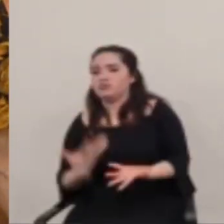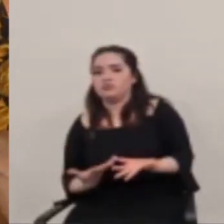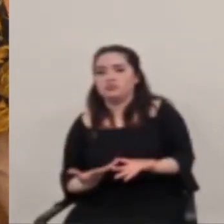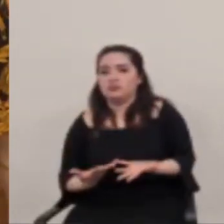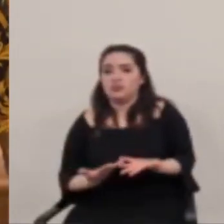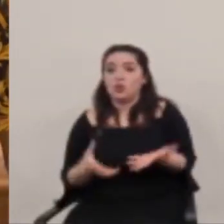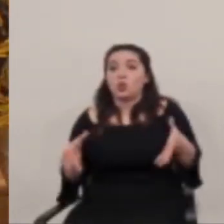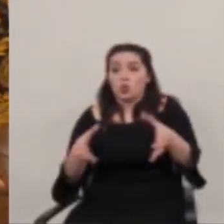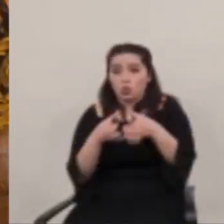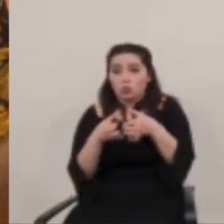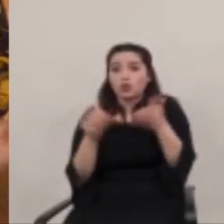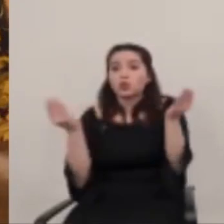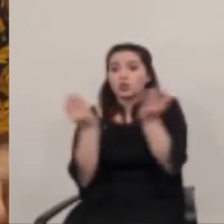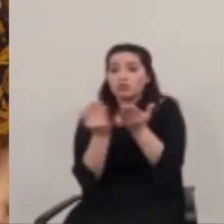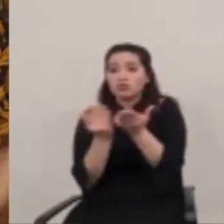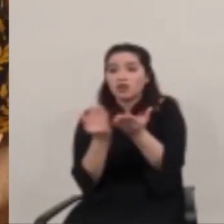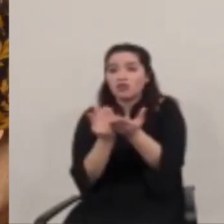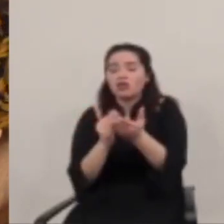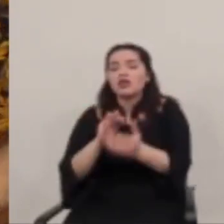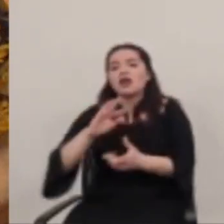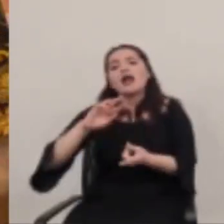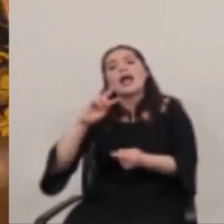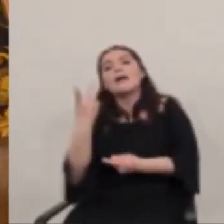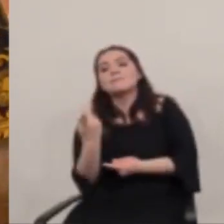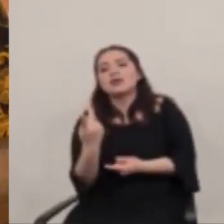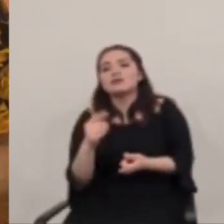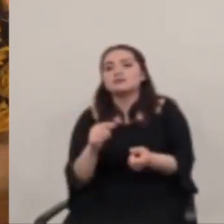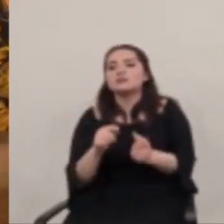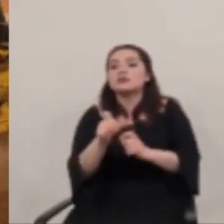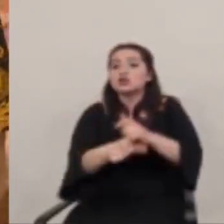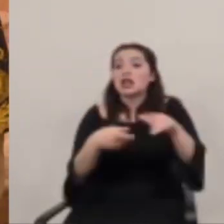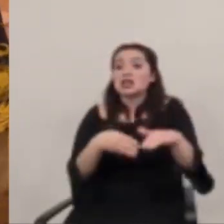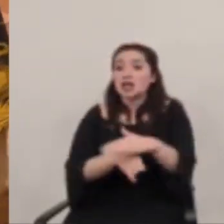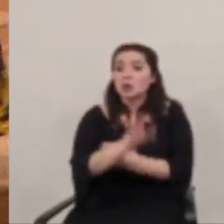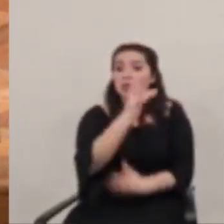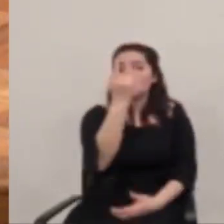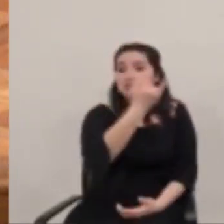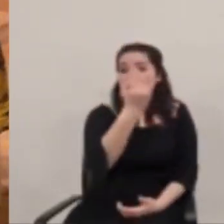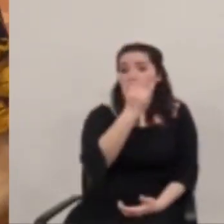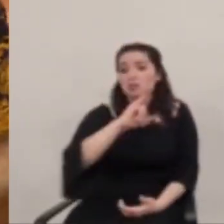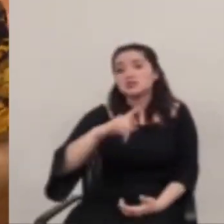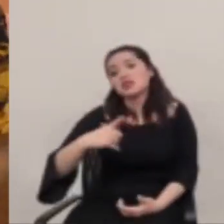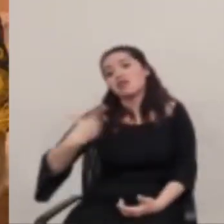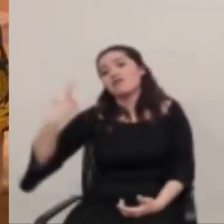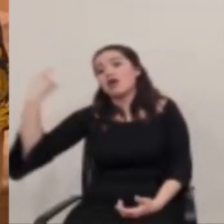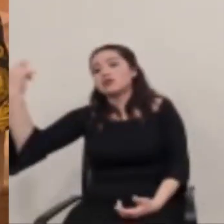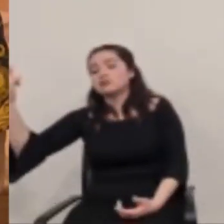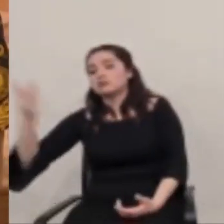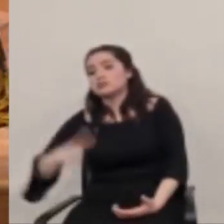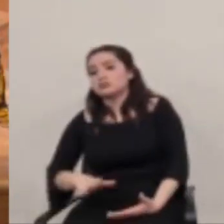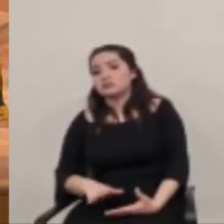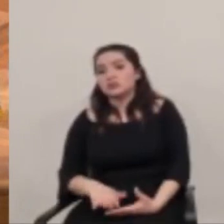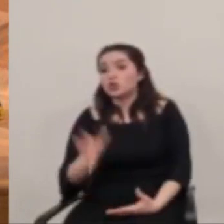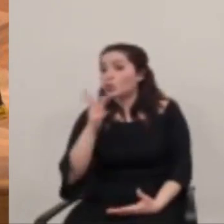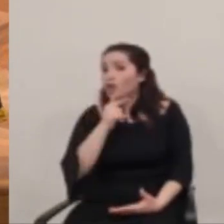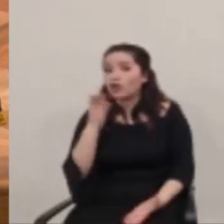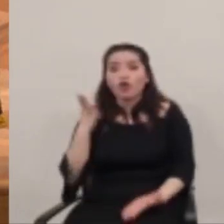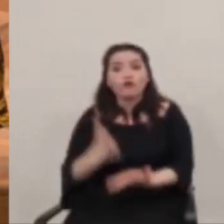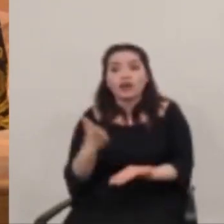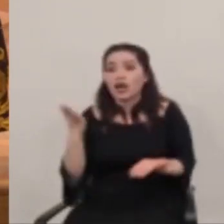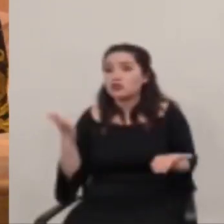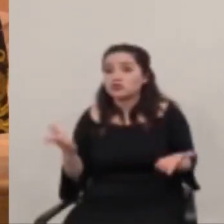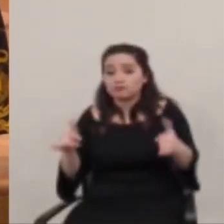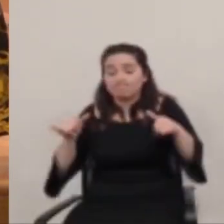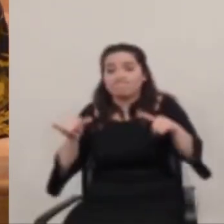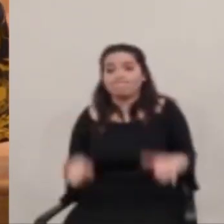cuerpo el cual fluctúa mucho. Las personas llegamos a la universidad, luego nos vamos y no tenemos ninguna obligación de tener que quedarnos